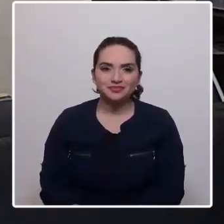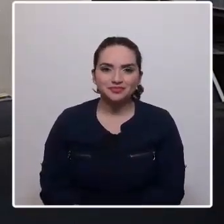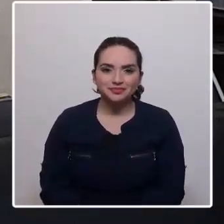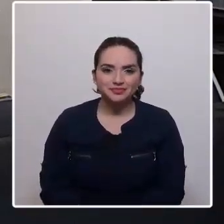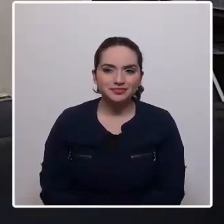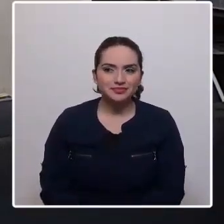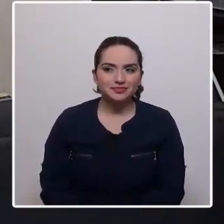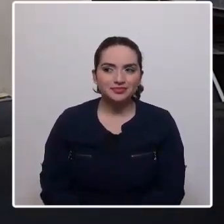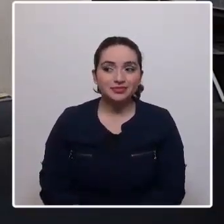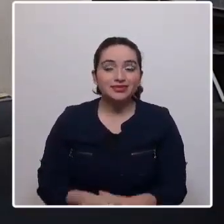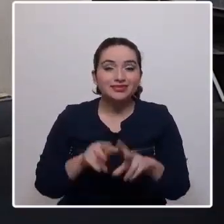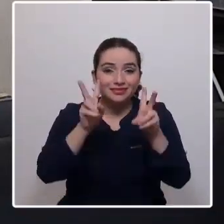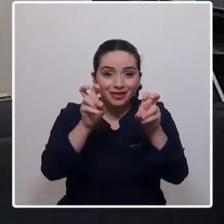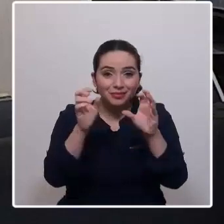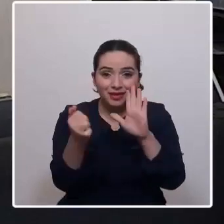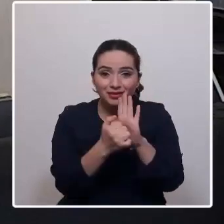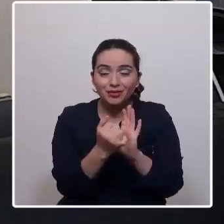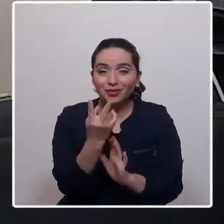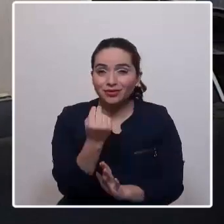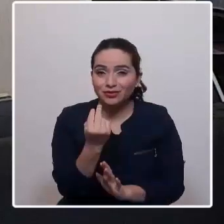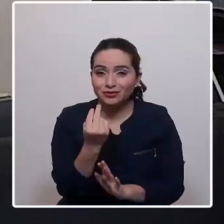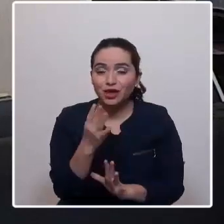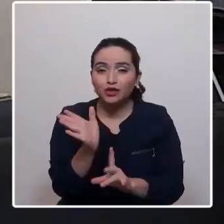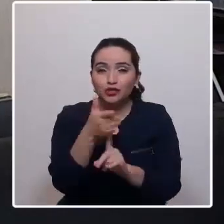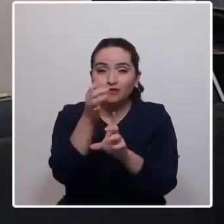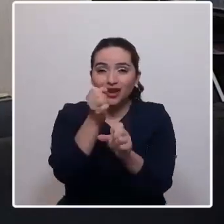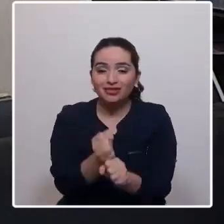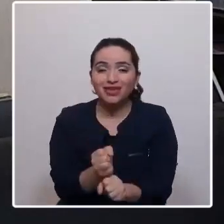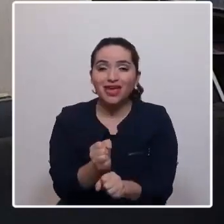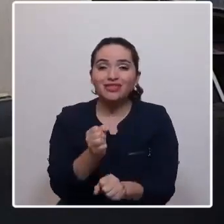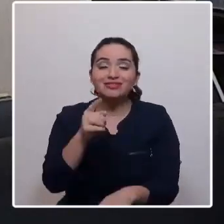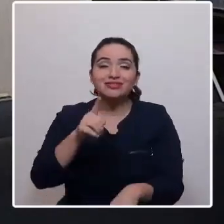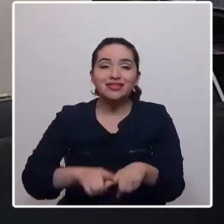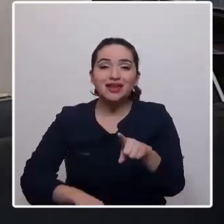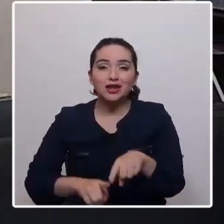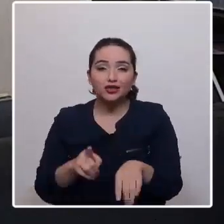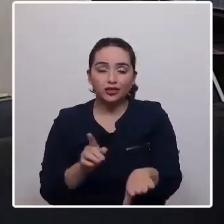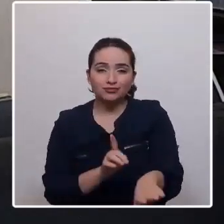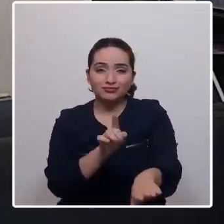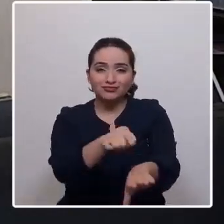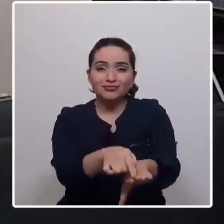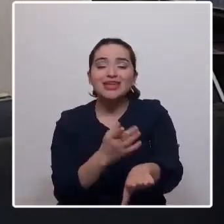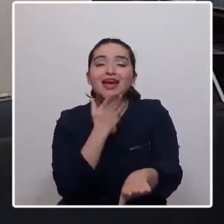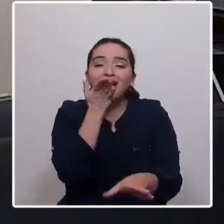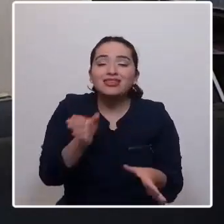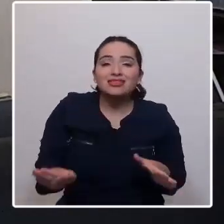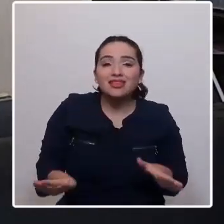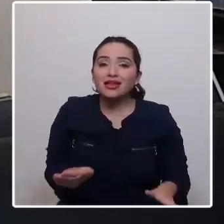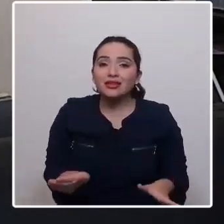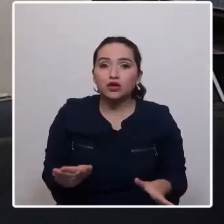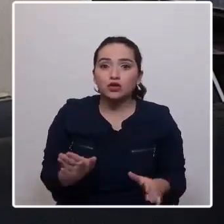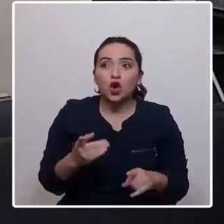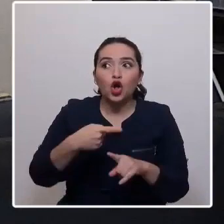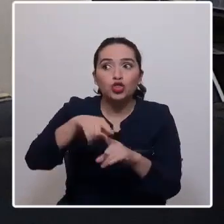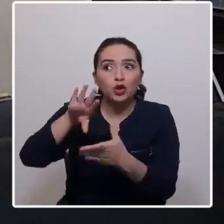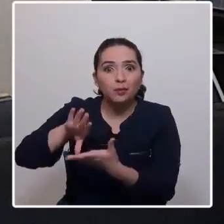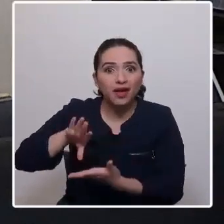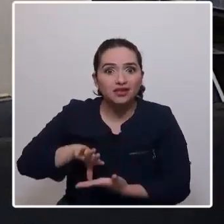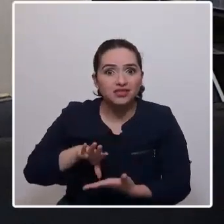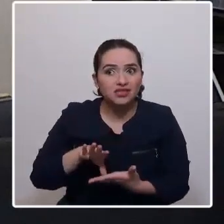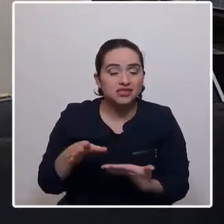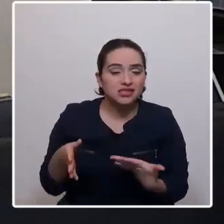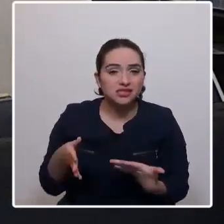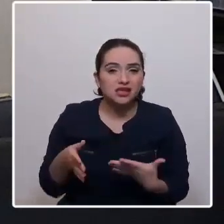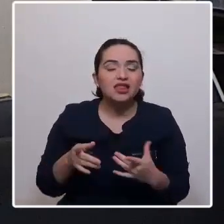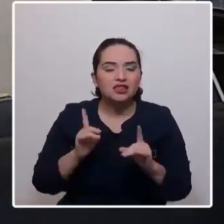respecto al tema del artículo 12, la soberanía del territorio antártico, cuidado con eso, porque eso nos puede causar problemas a nivel limítrofe internacional. Creo que hay que especificarlo un poco